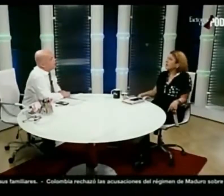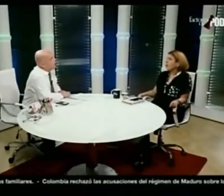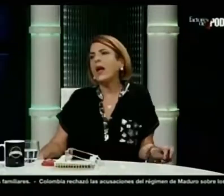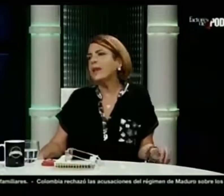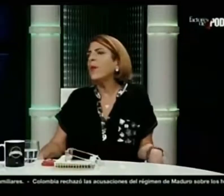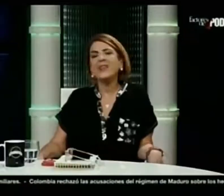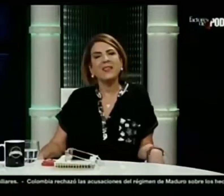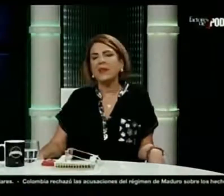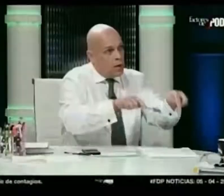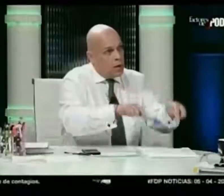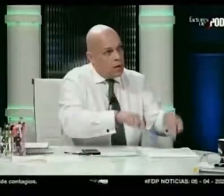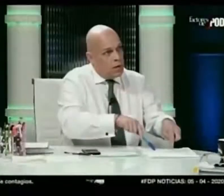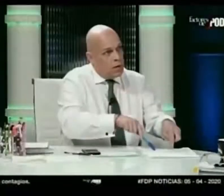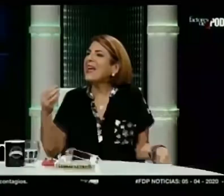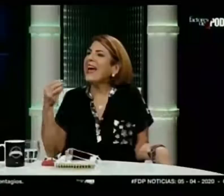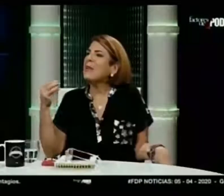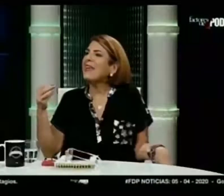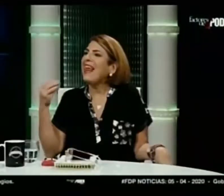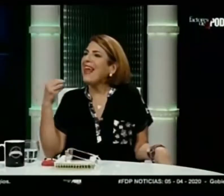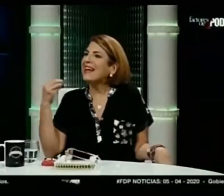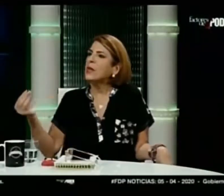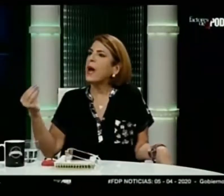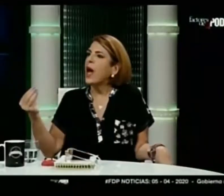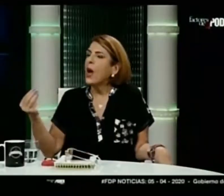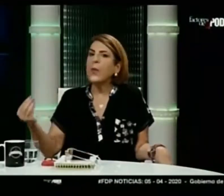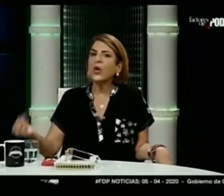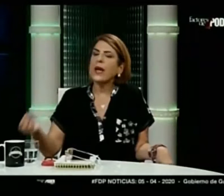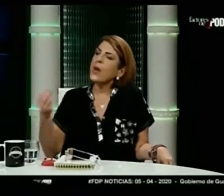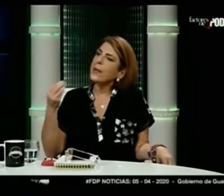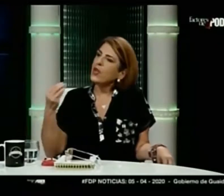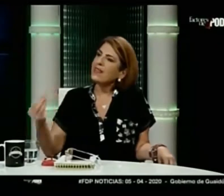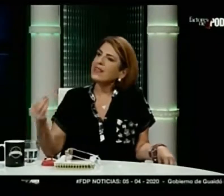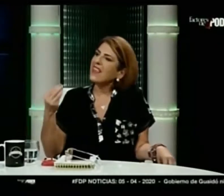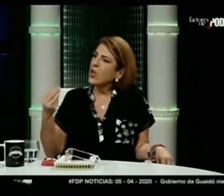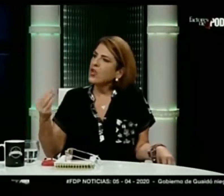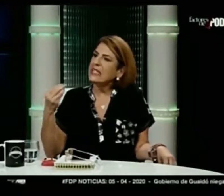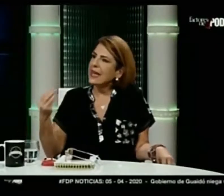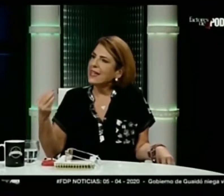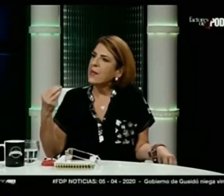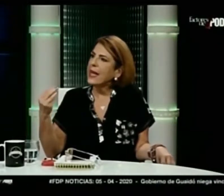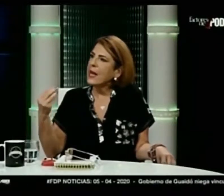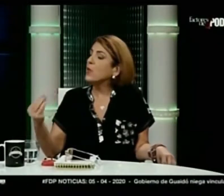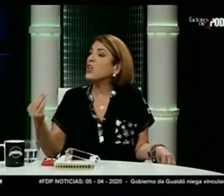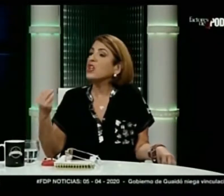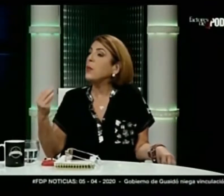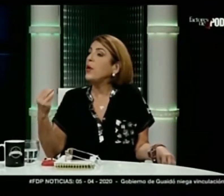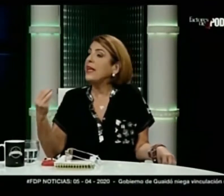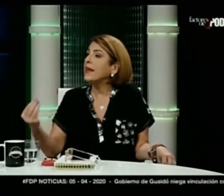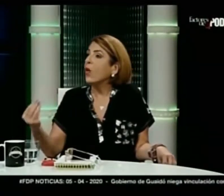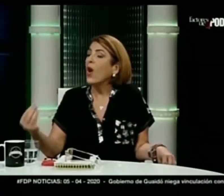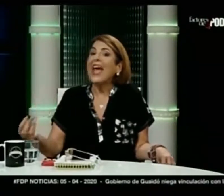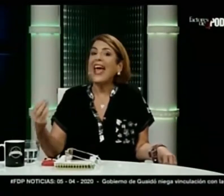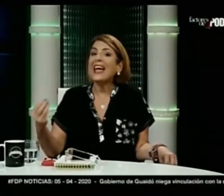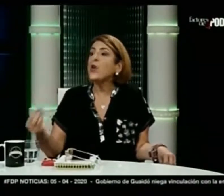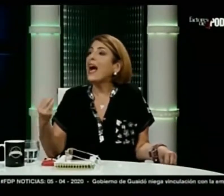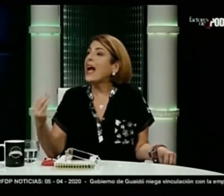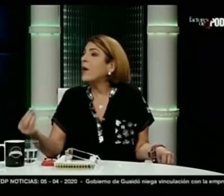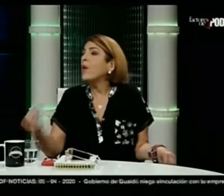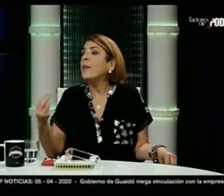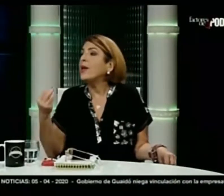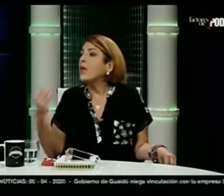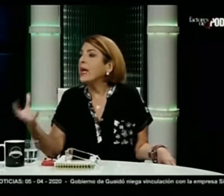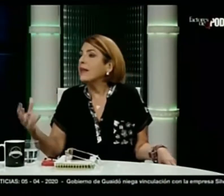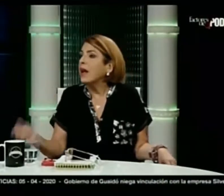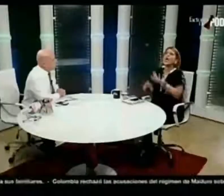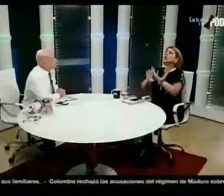sumamente ignorante, ¿sí? Pobrecita. Ella, a mí, Carla, me da lástima, porque que una periodista se deje utilizar de esa manera por un sector político, eso acaba